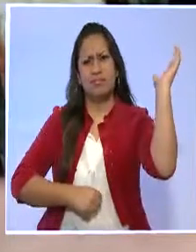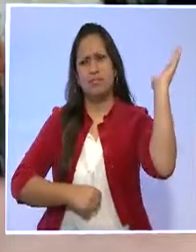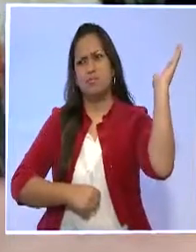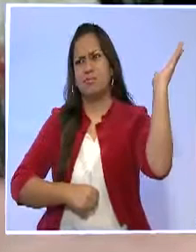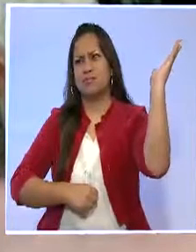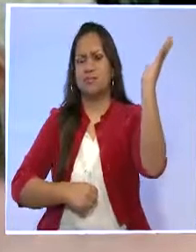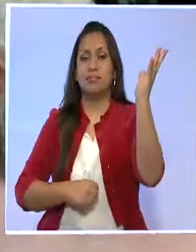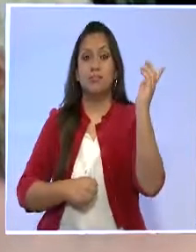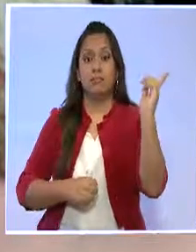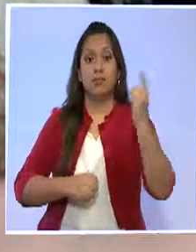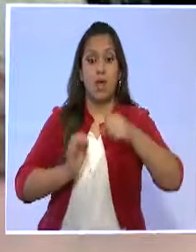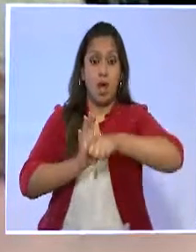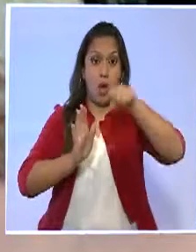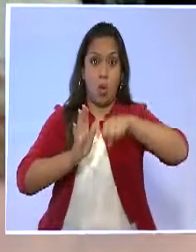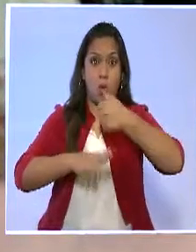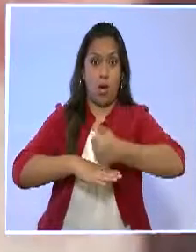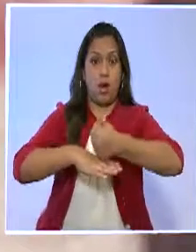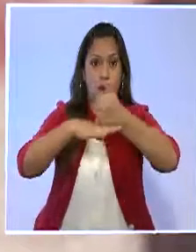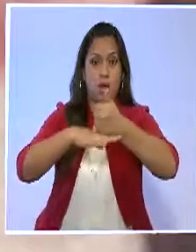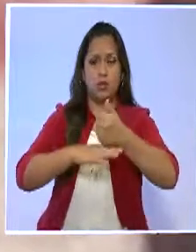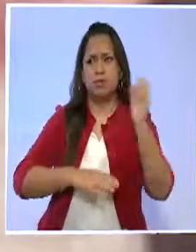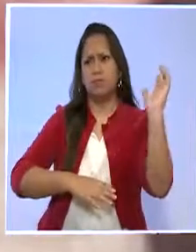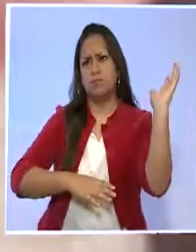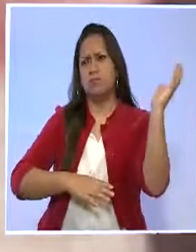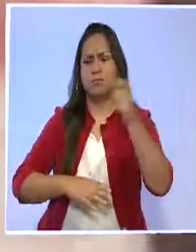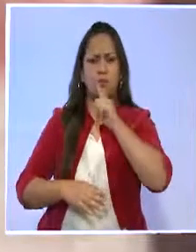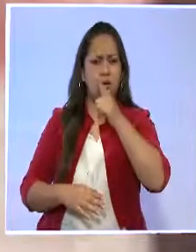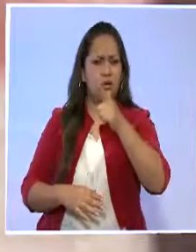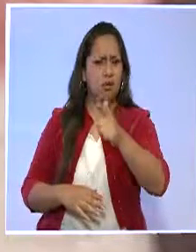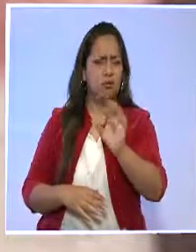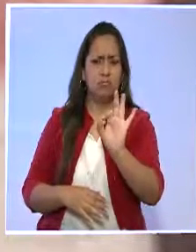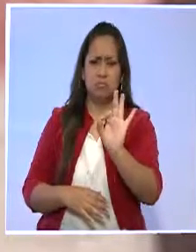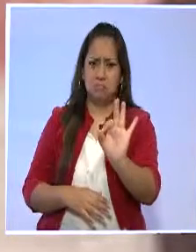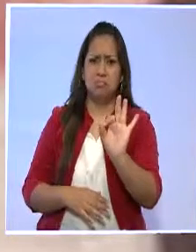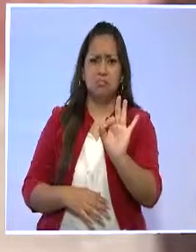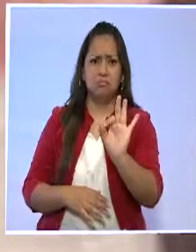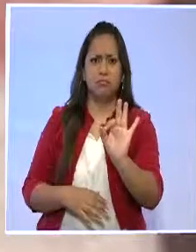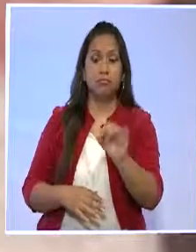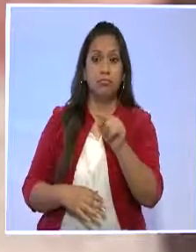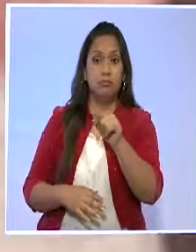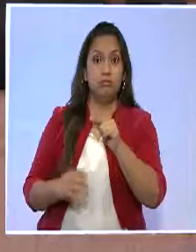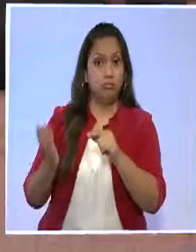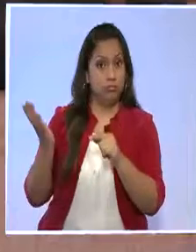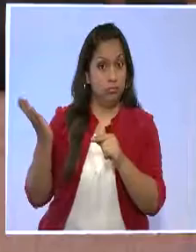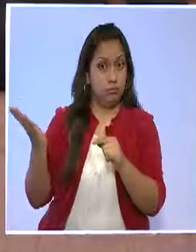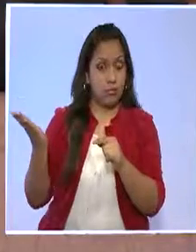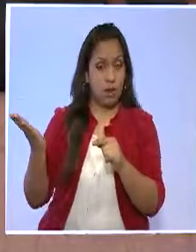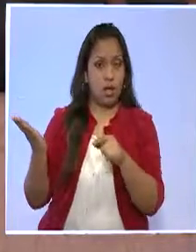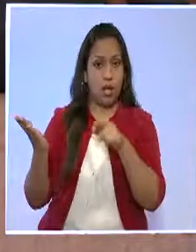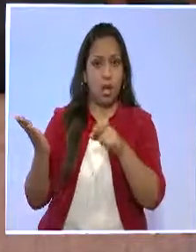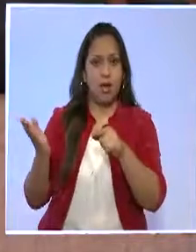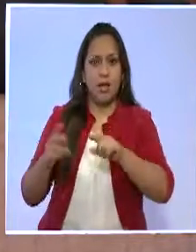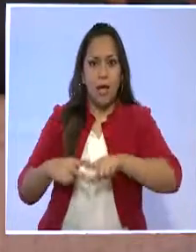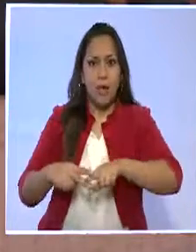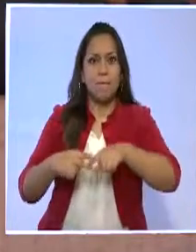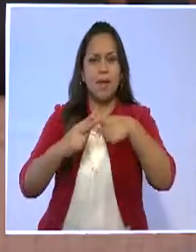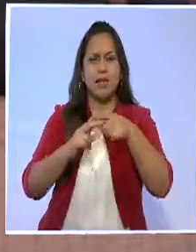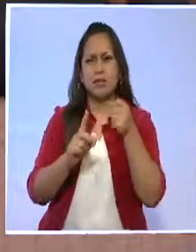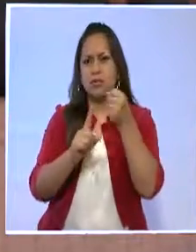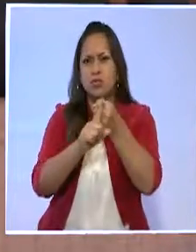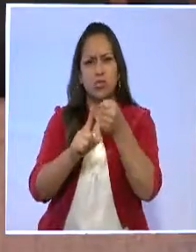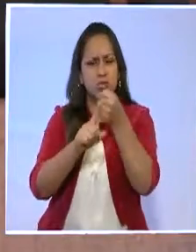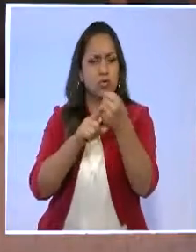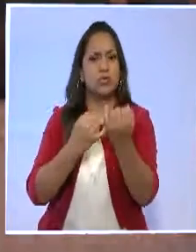contras cortes de cádiz a en lisboa españa y por ser también parte del período del nacimiento de la república por todos los